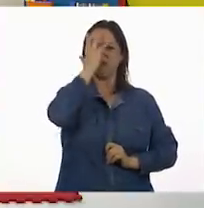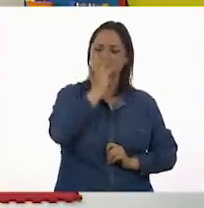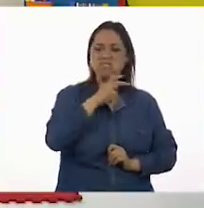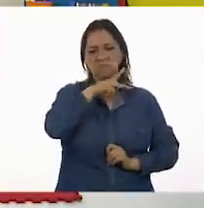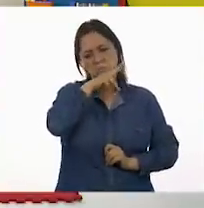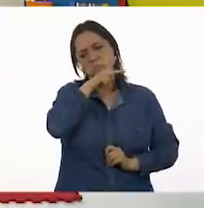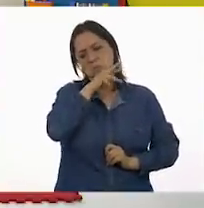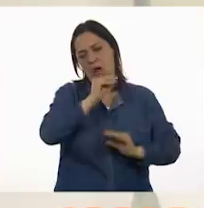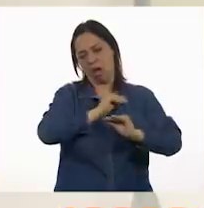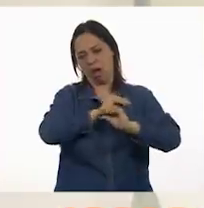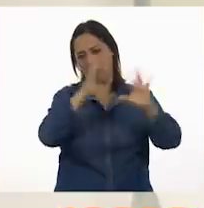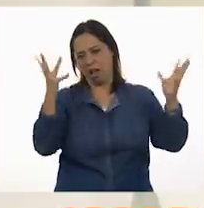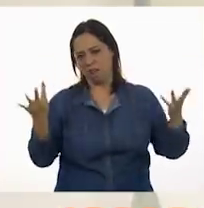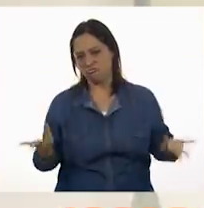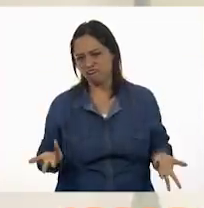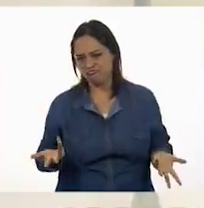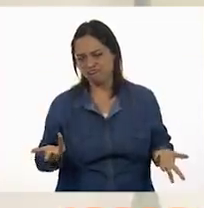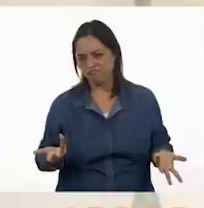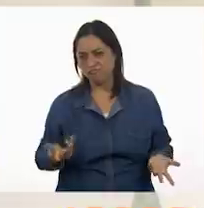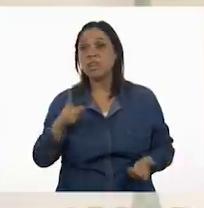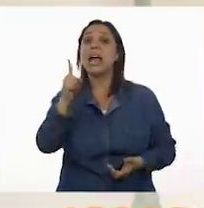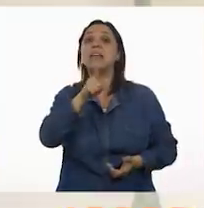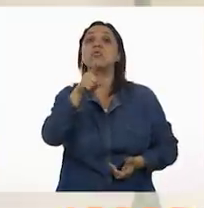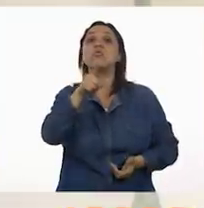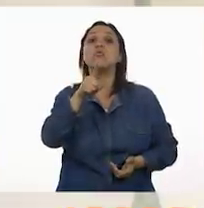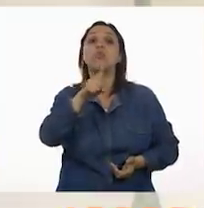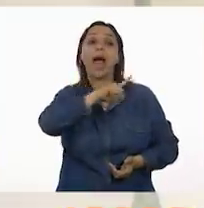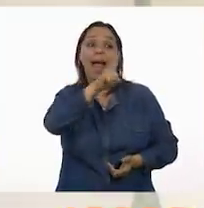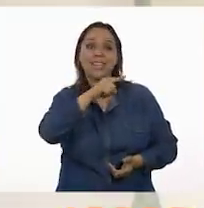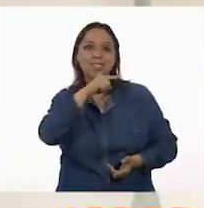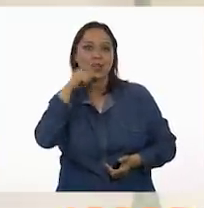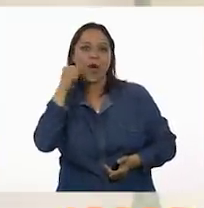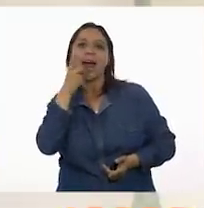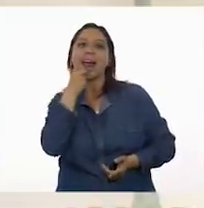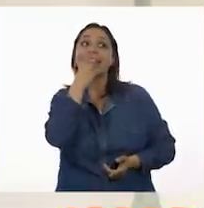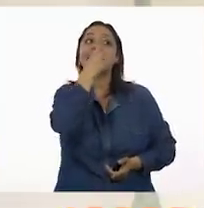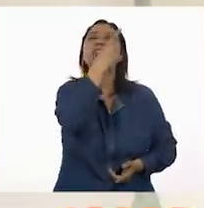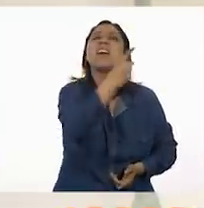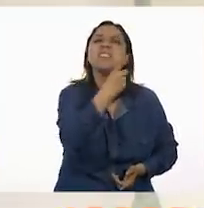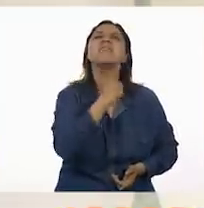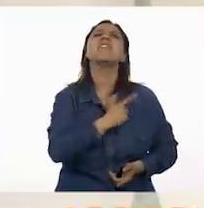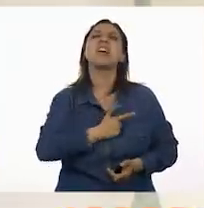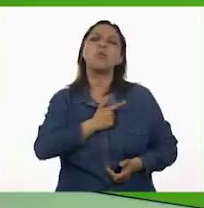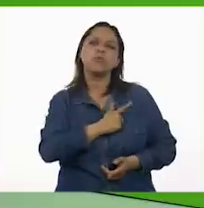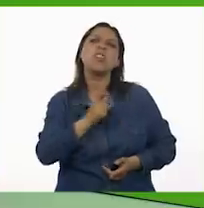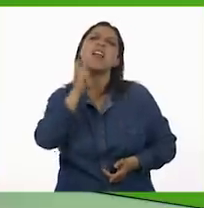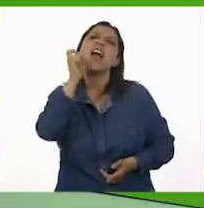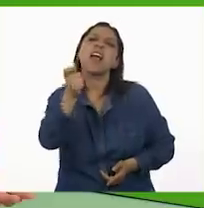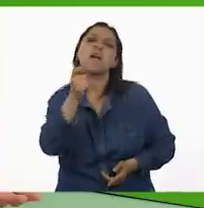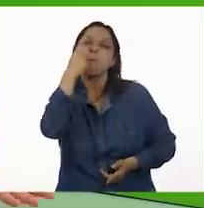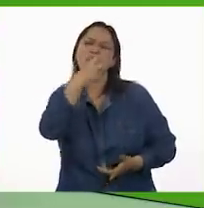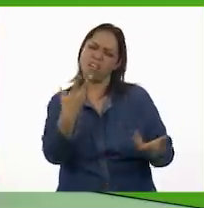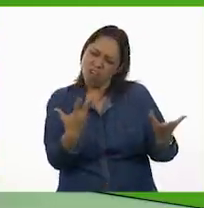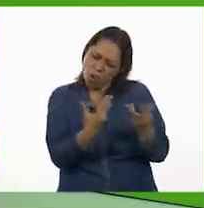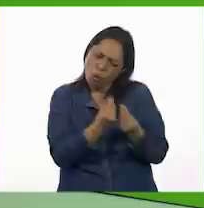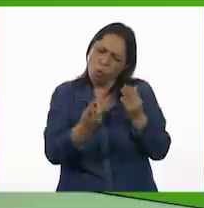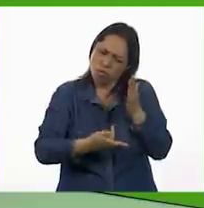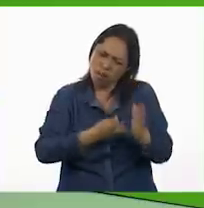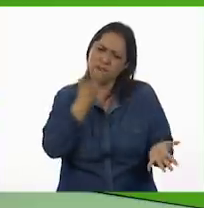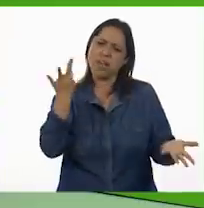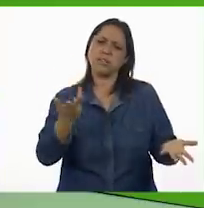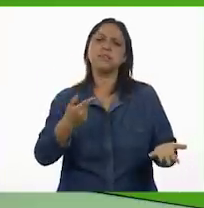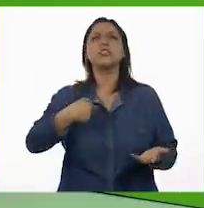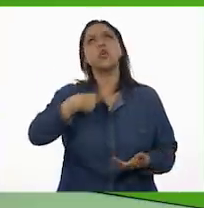preocupada, claro. ¿Qué te gustaría decirle a Sohar para que juegue contigo? Ay, le diría que es